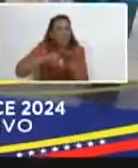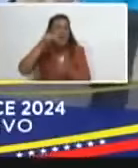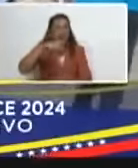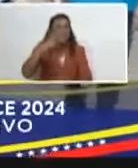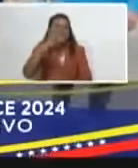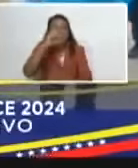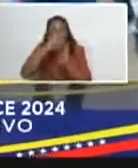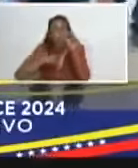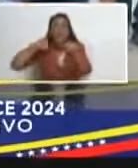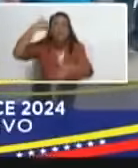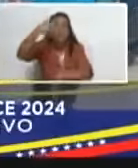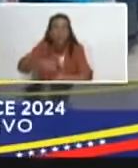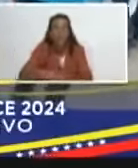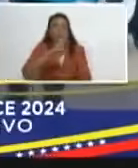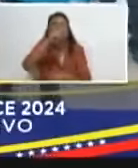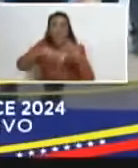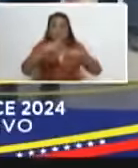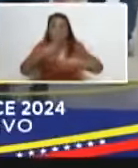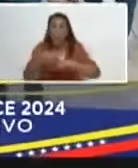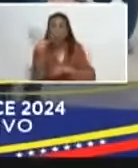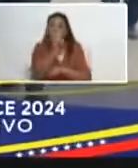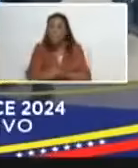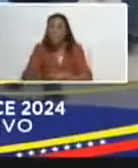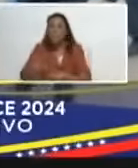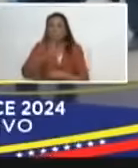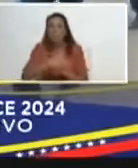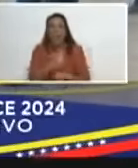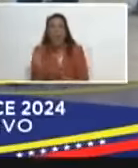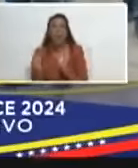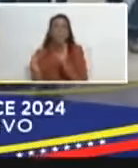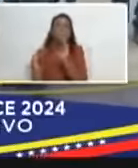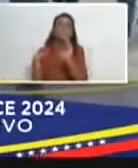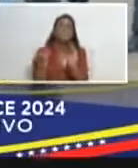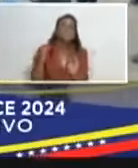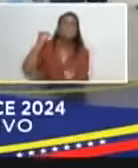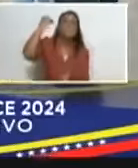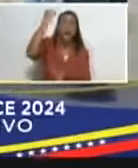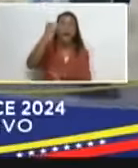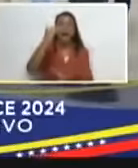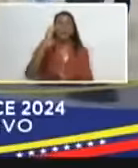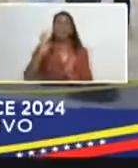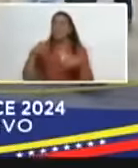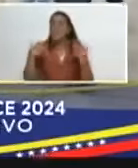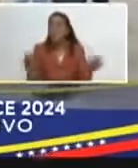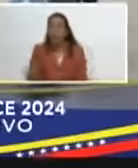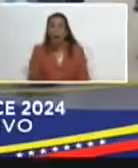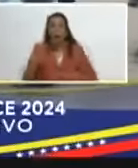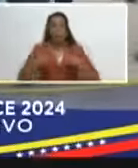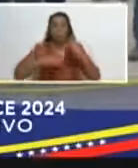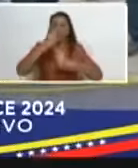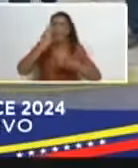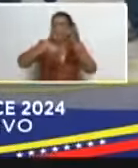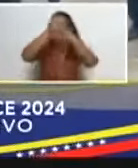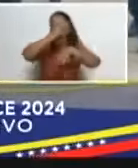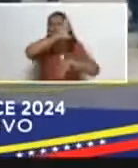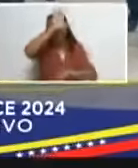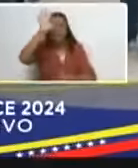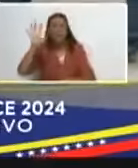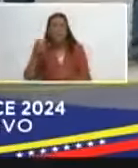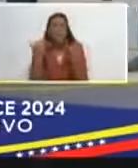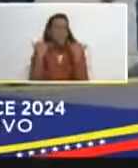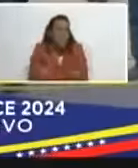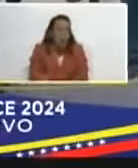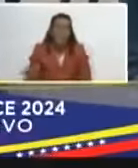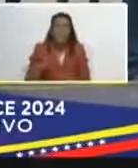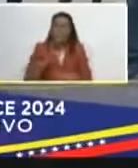la Venezuela productiva y ahorita tenemos que ir a un estado superior. ¿Cuál es ese estadio superior? El motor exportador, como está ocurriendo con